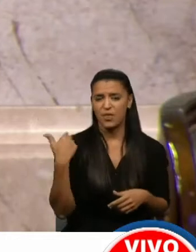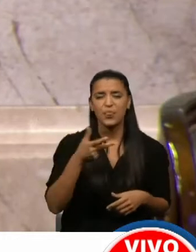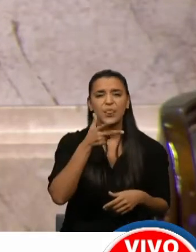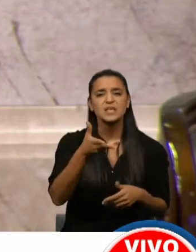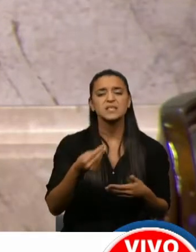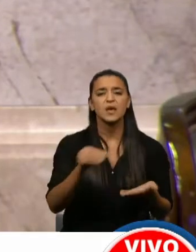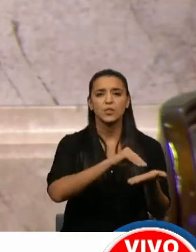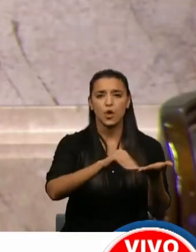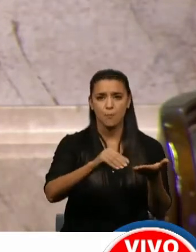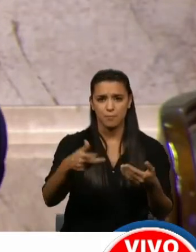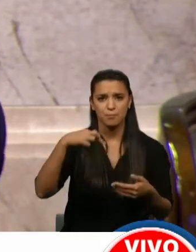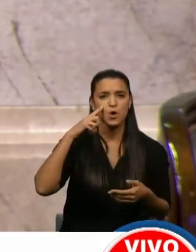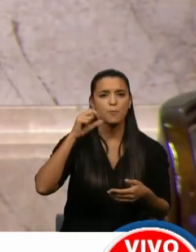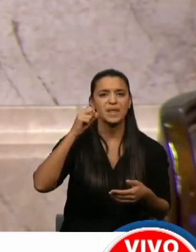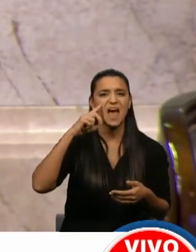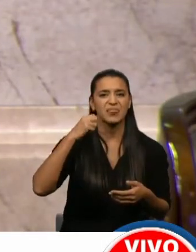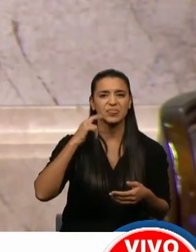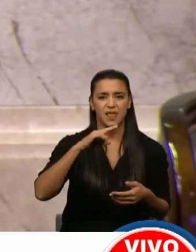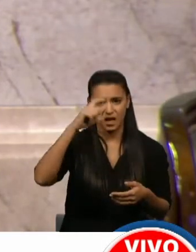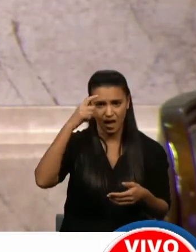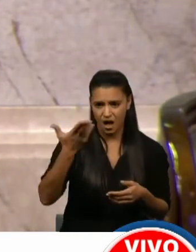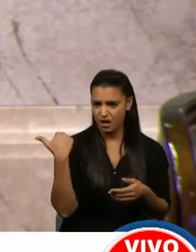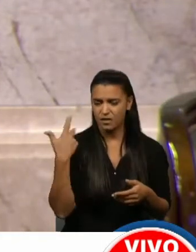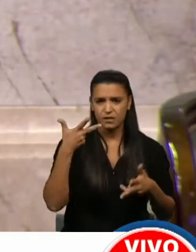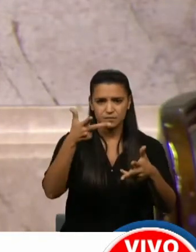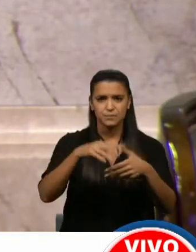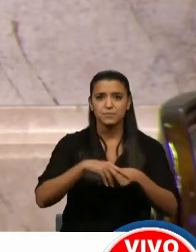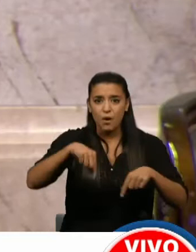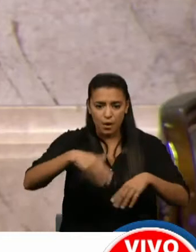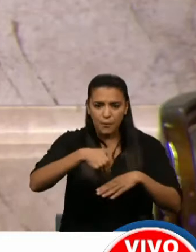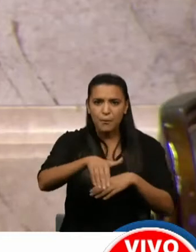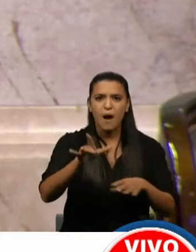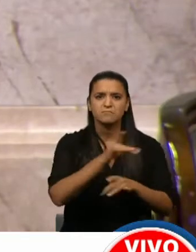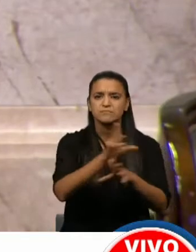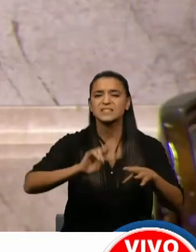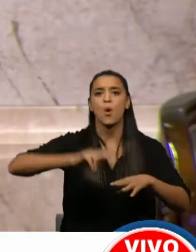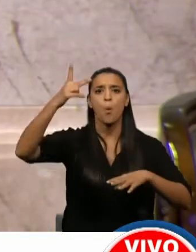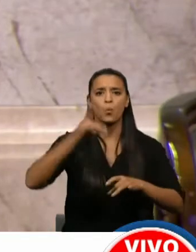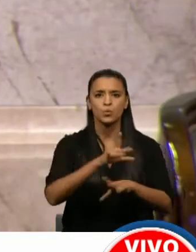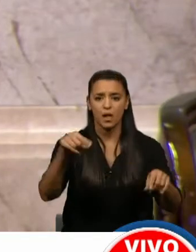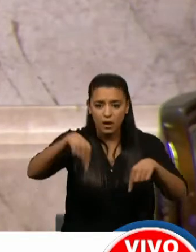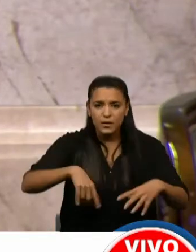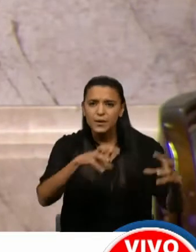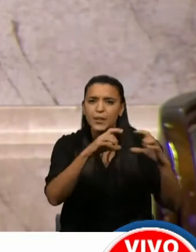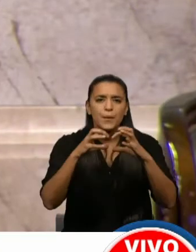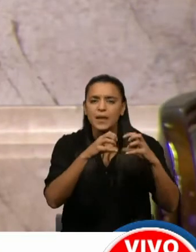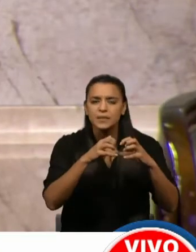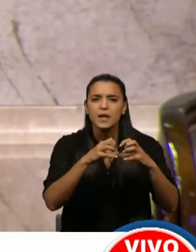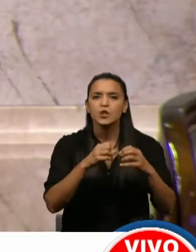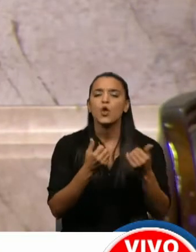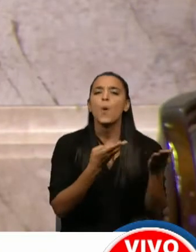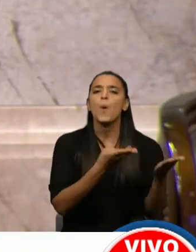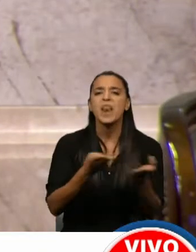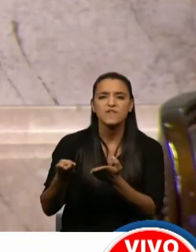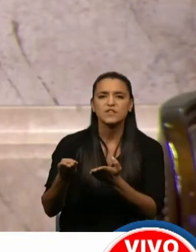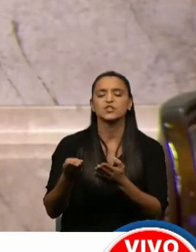la diputada preopinante, estamos a la puerta de la segunda ola y estamos debatiendo